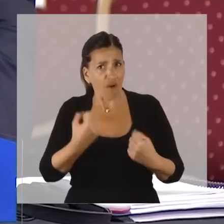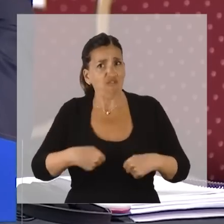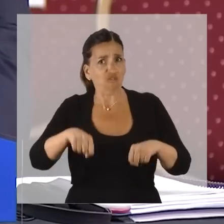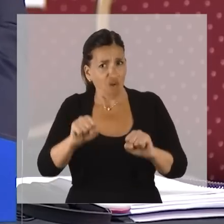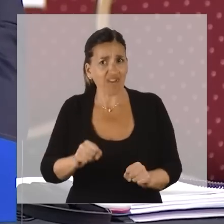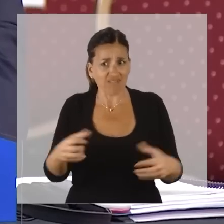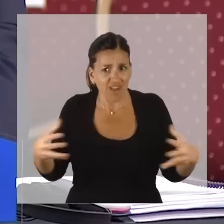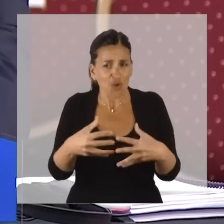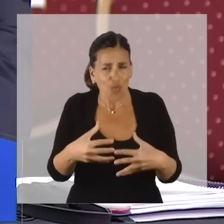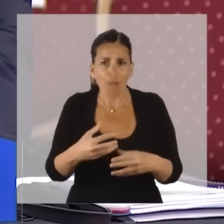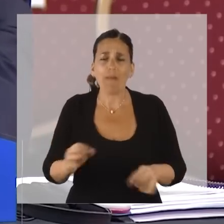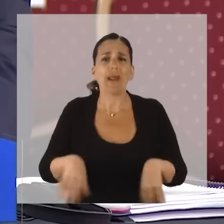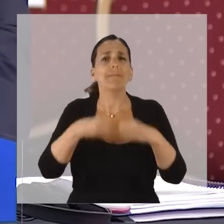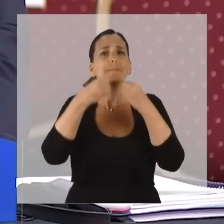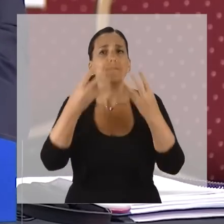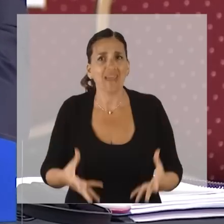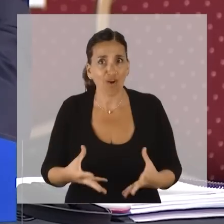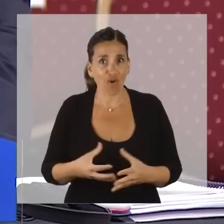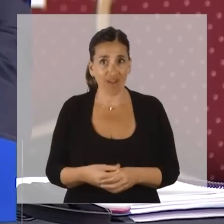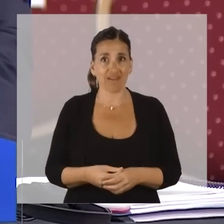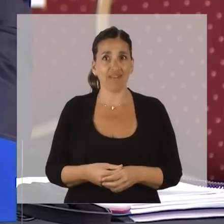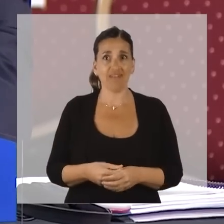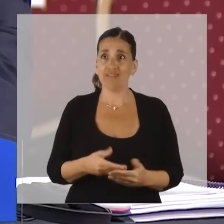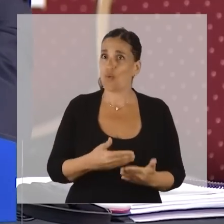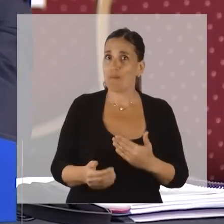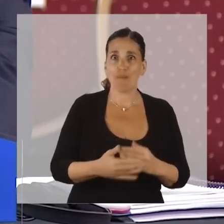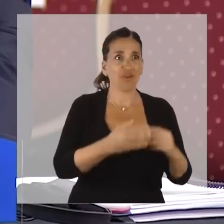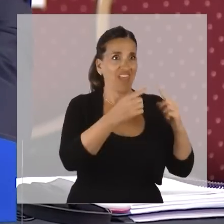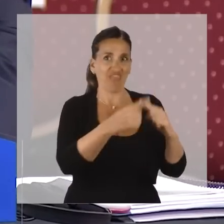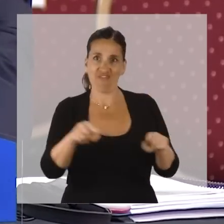esta organización de este foro